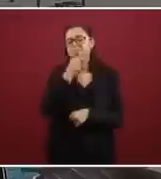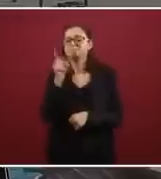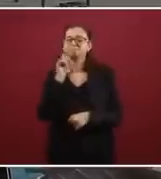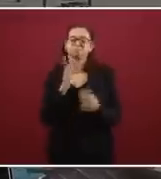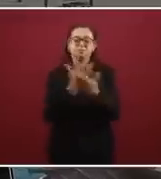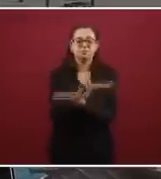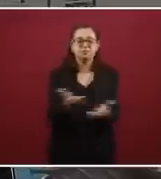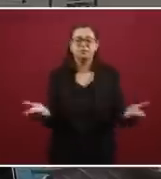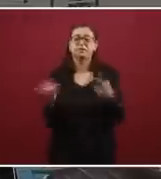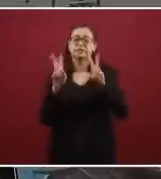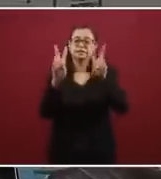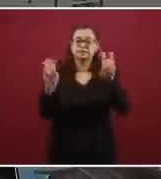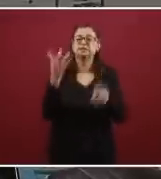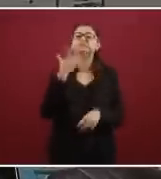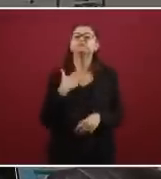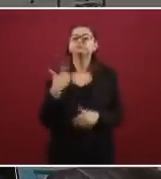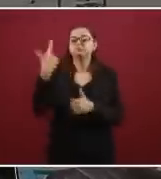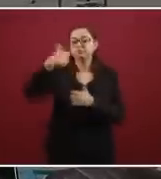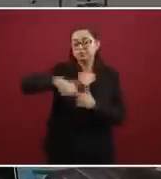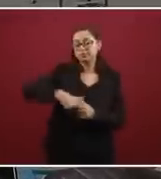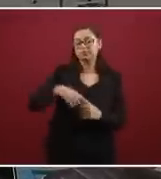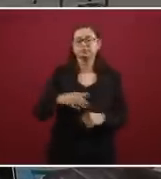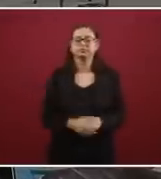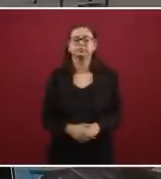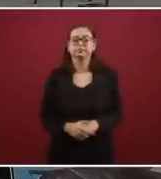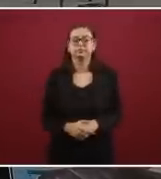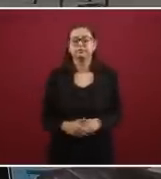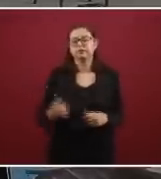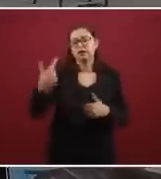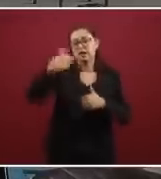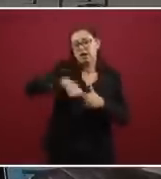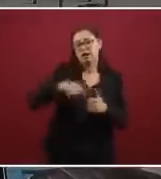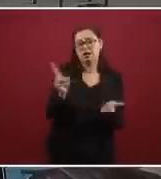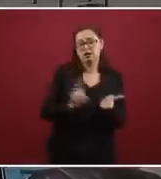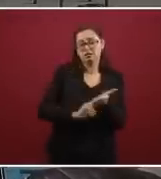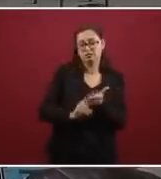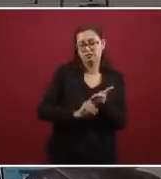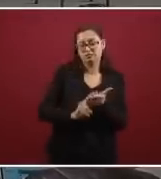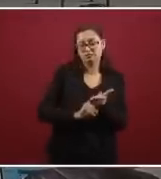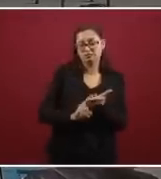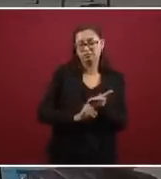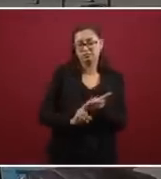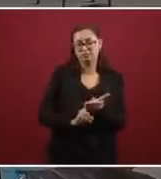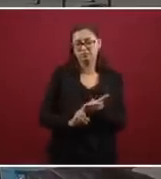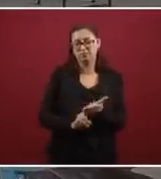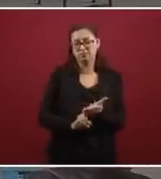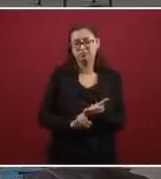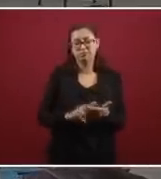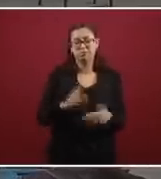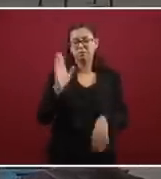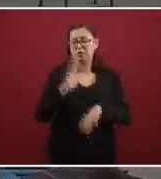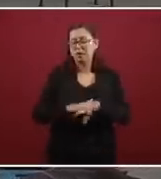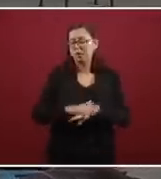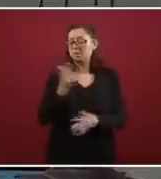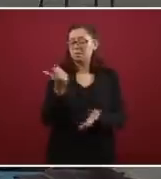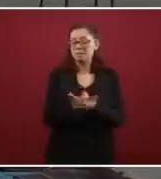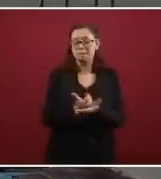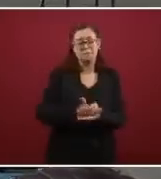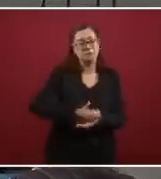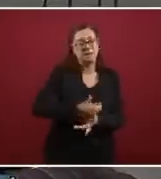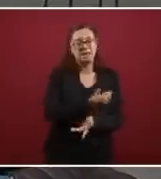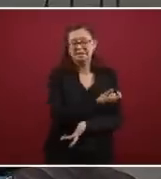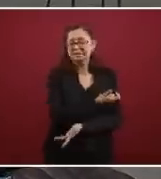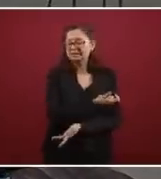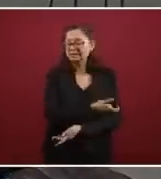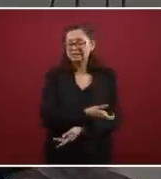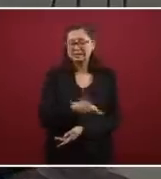de la gasolina. En la gasolina regular, la estación de servicio con el margen más alto y el precio más alto